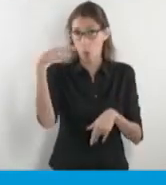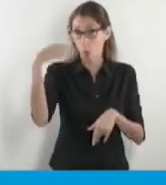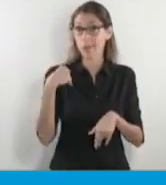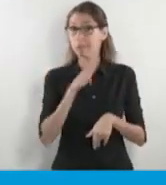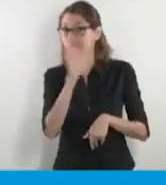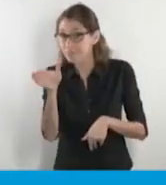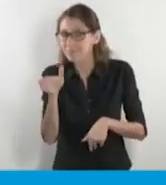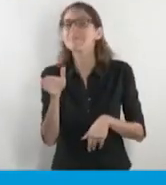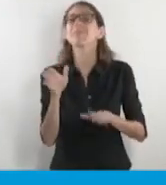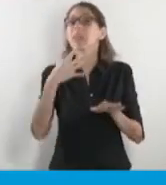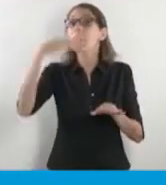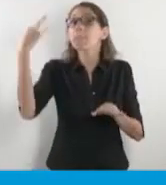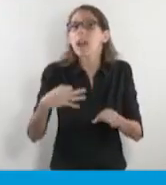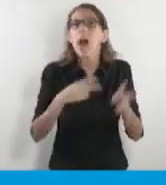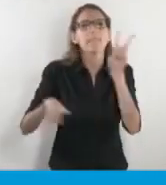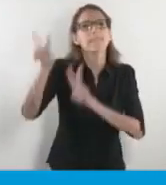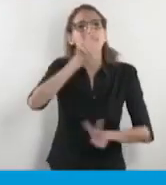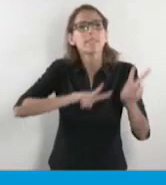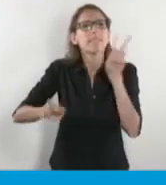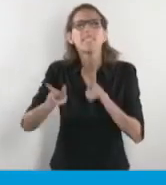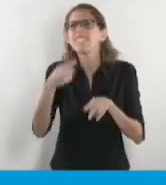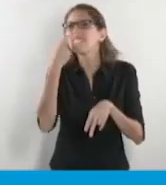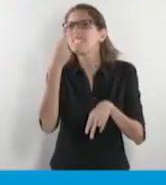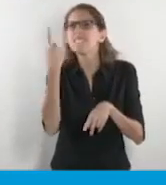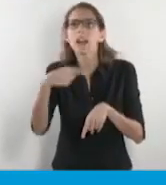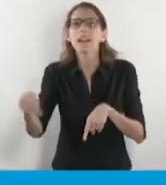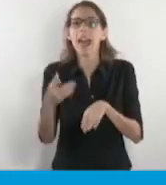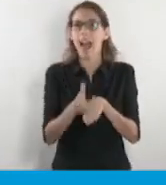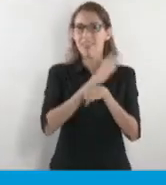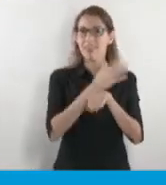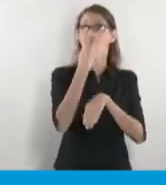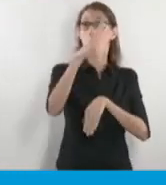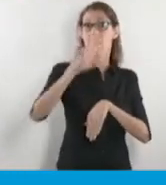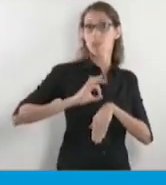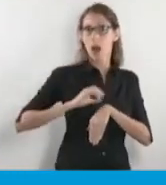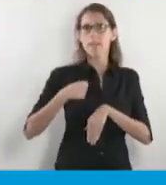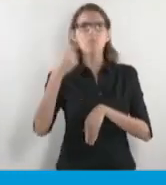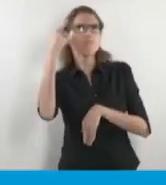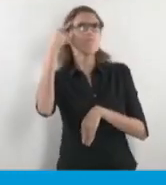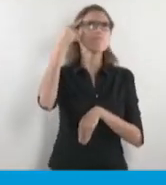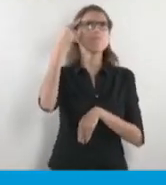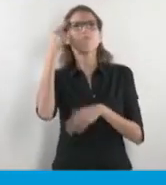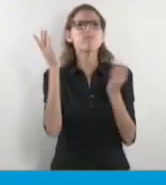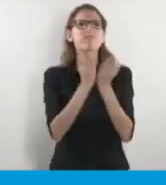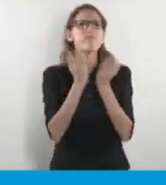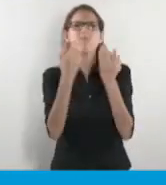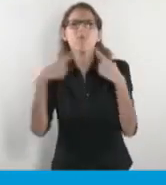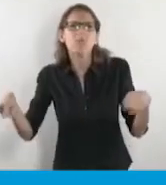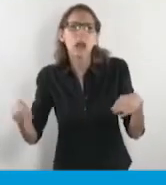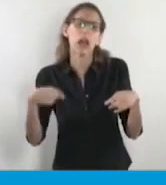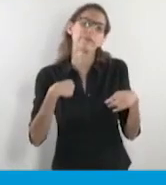búsqueda arrancó en cuarto año cuando empecé a pensar a ver qué iba a estudiar y pasé obviamente desde